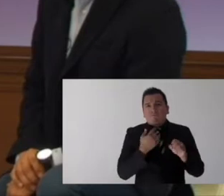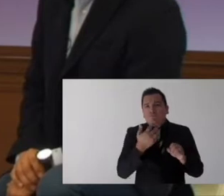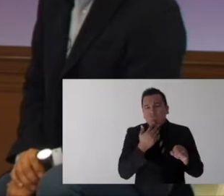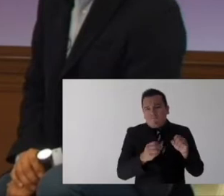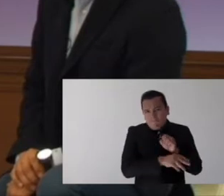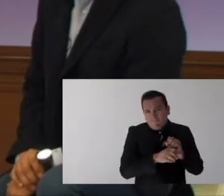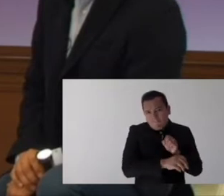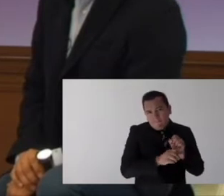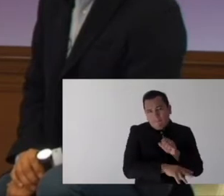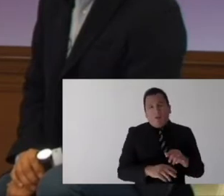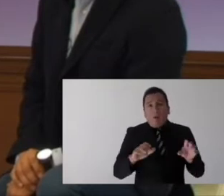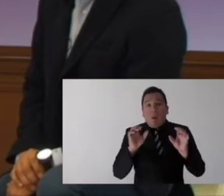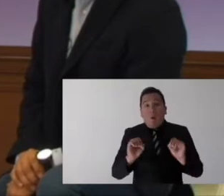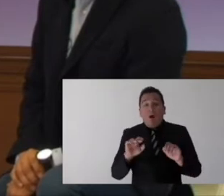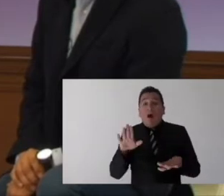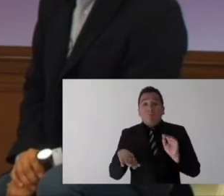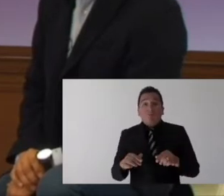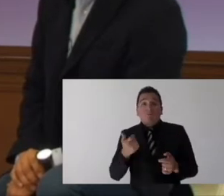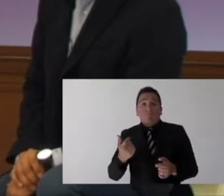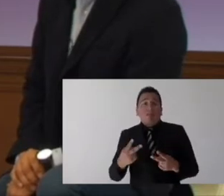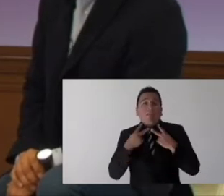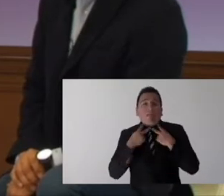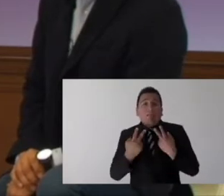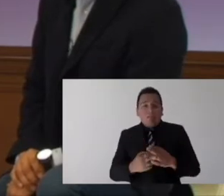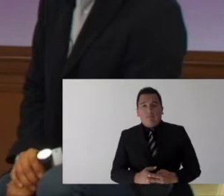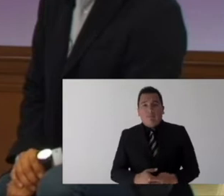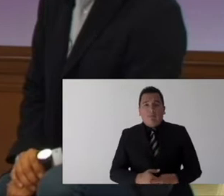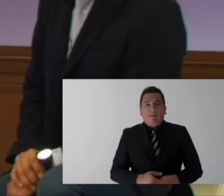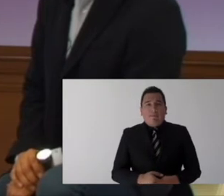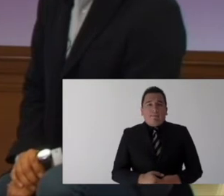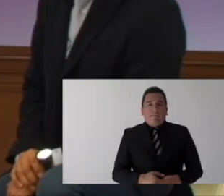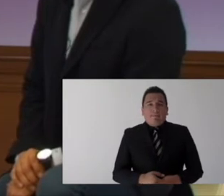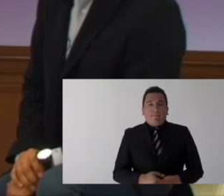sismo de los sismos del 2017, para que puedan reconocer los